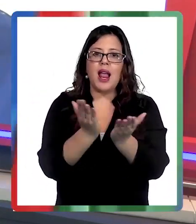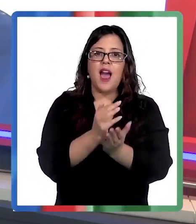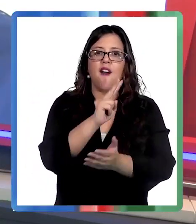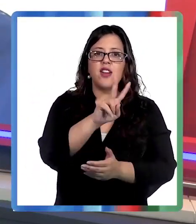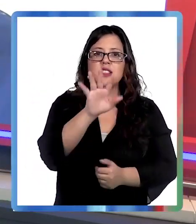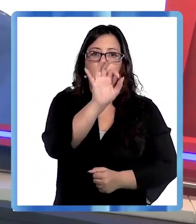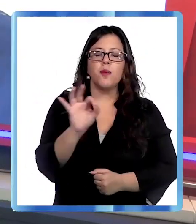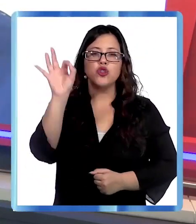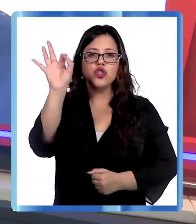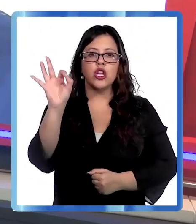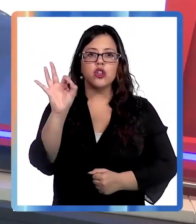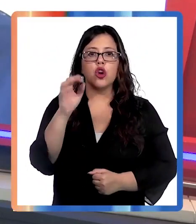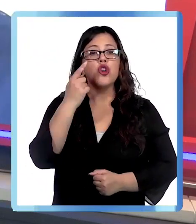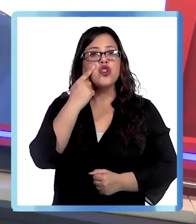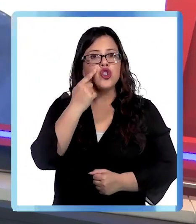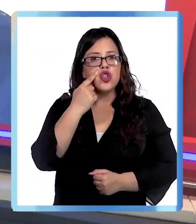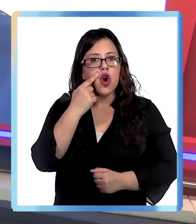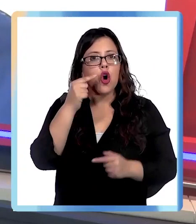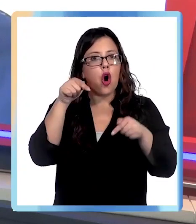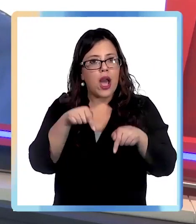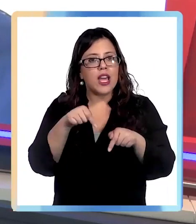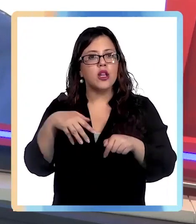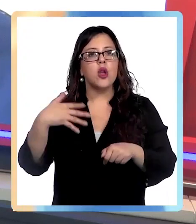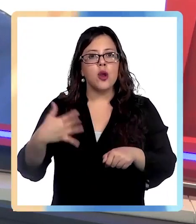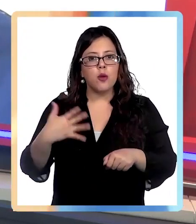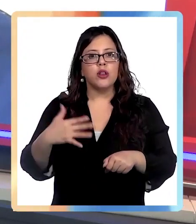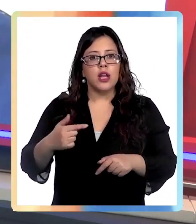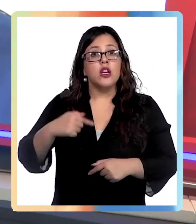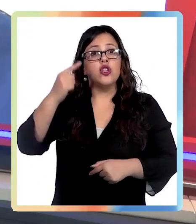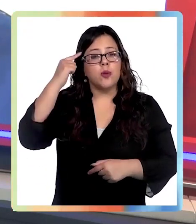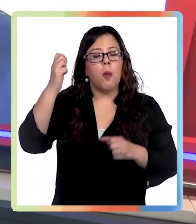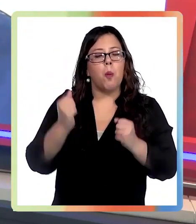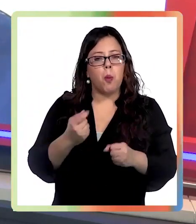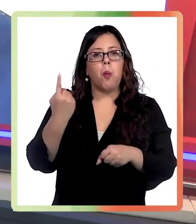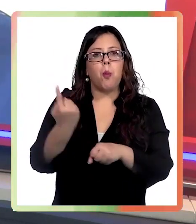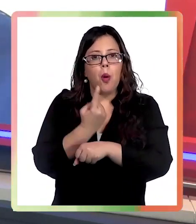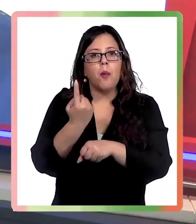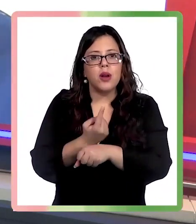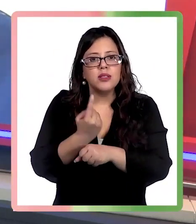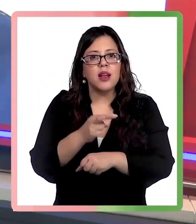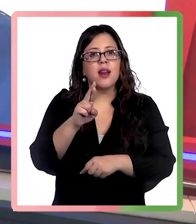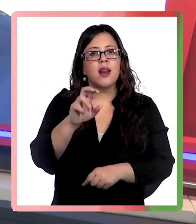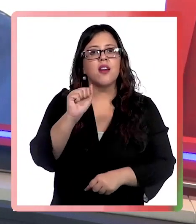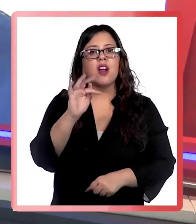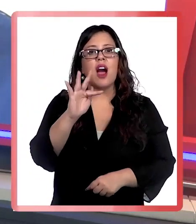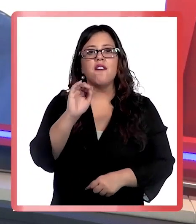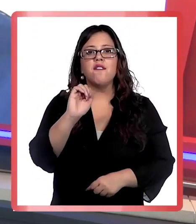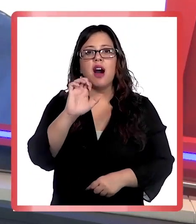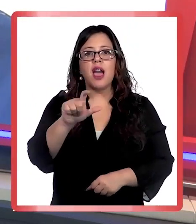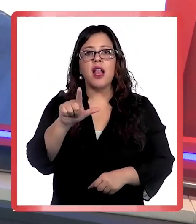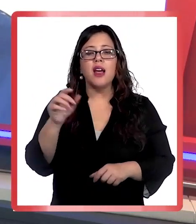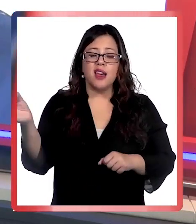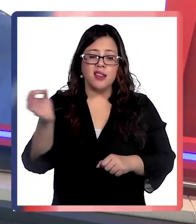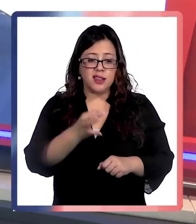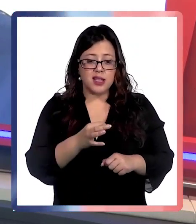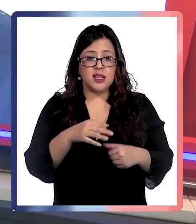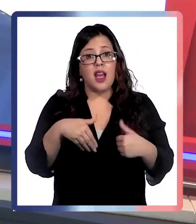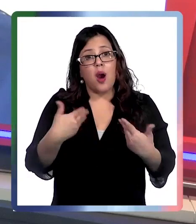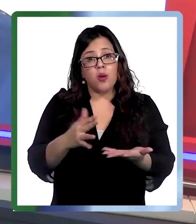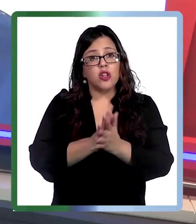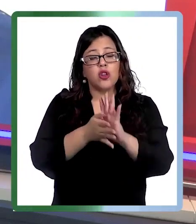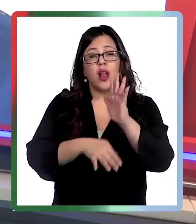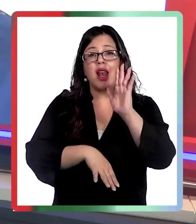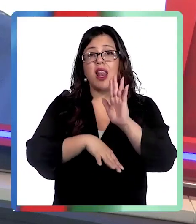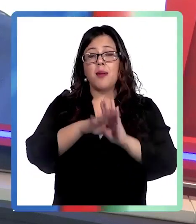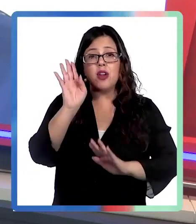¿eh? Creo que lo podemos conversar, Rafael. Dice, a pesar de todo, más de la mitad de los profesores no abandonaría su